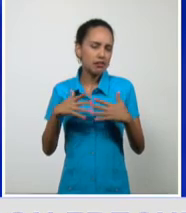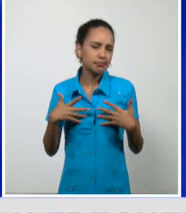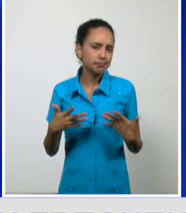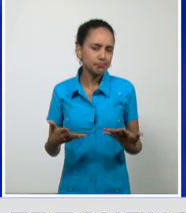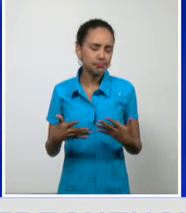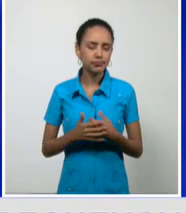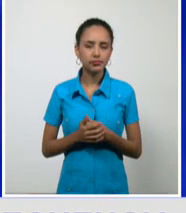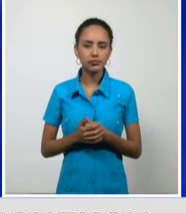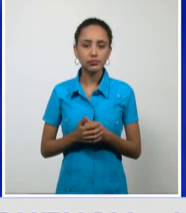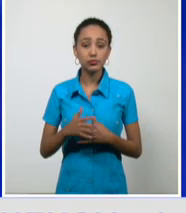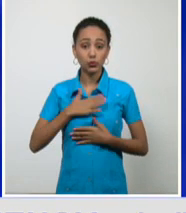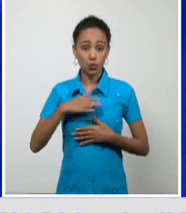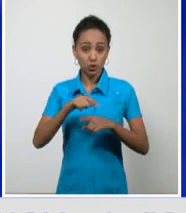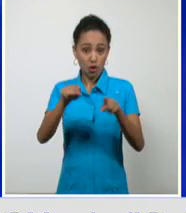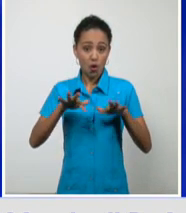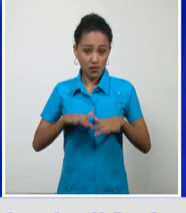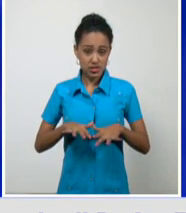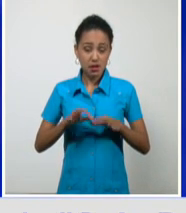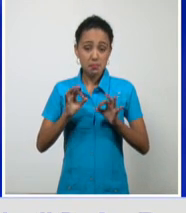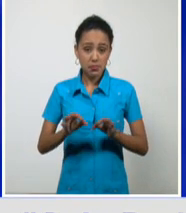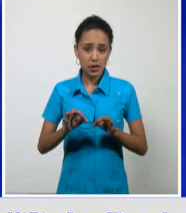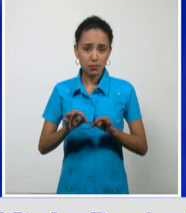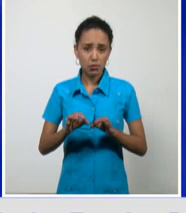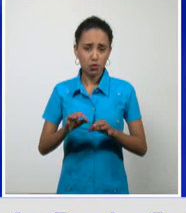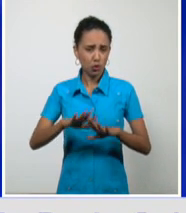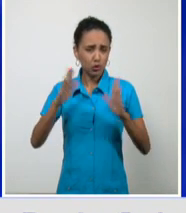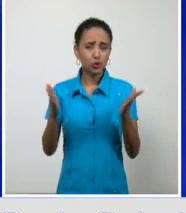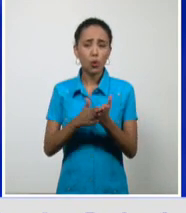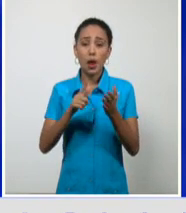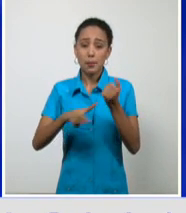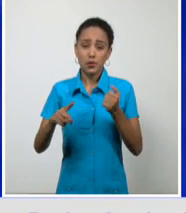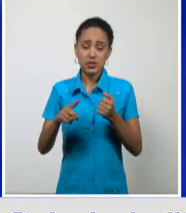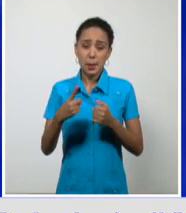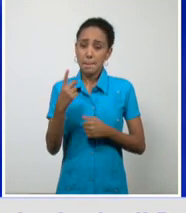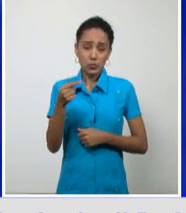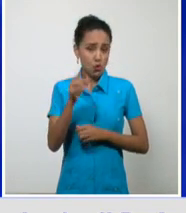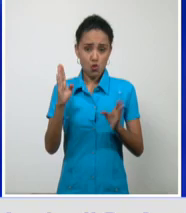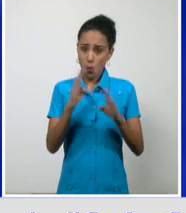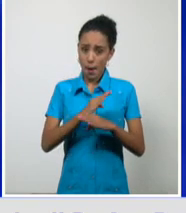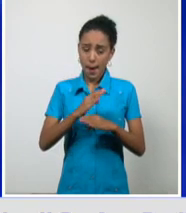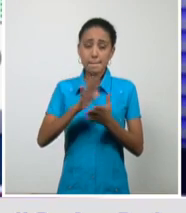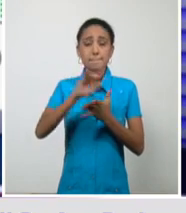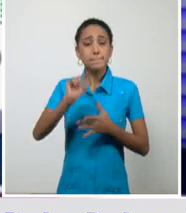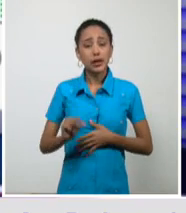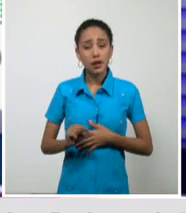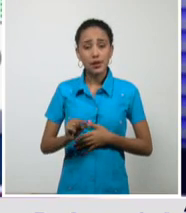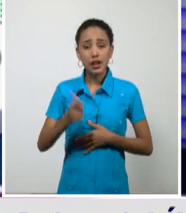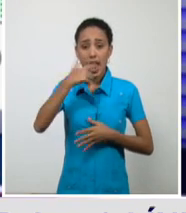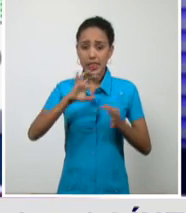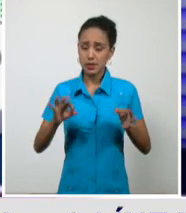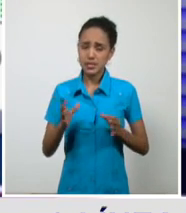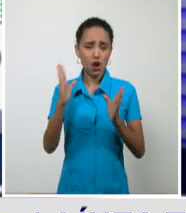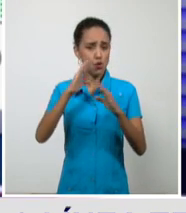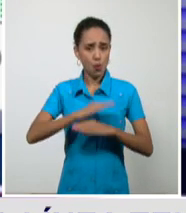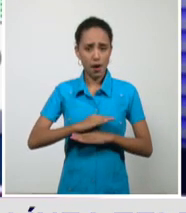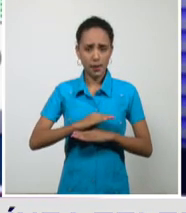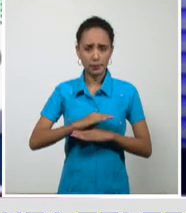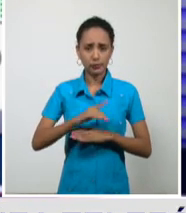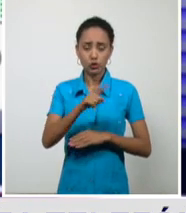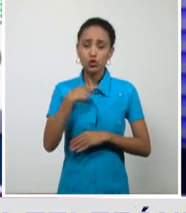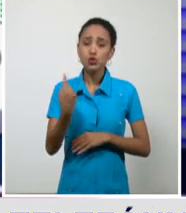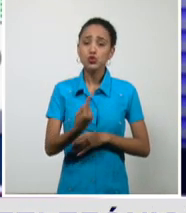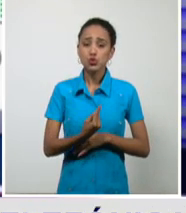decía, tiene representación en todas las provincias menos Artemísima de Abeque. O sea, tenemos alrededor de 190 y